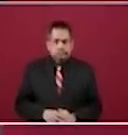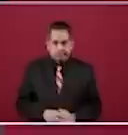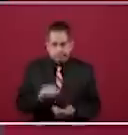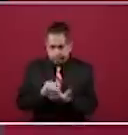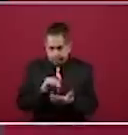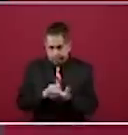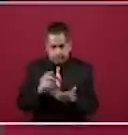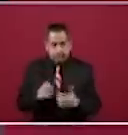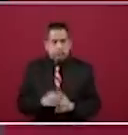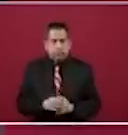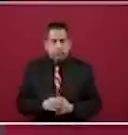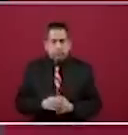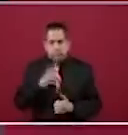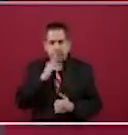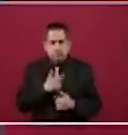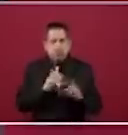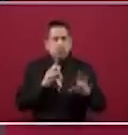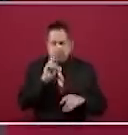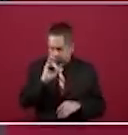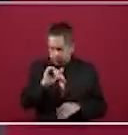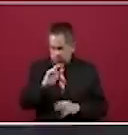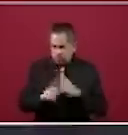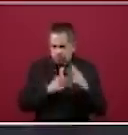Todavía no hay una evaluación, pero sí les van a decir